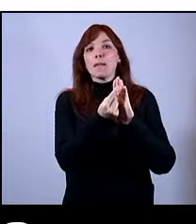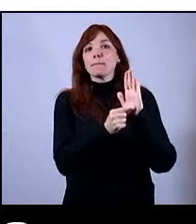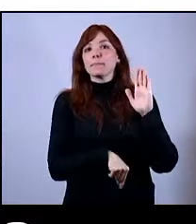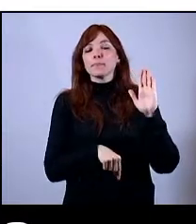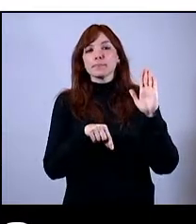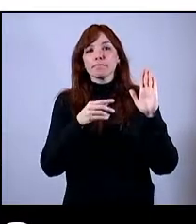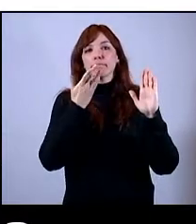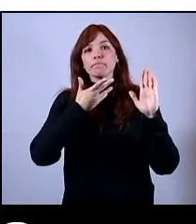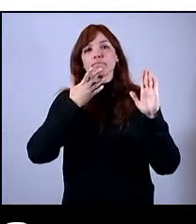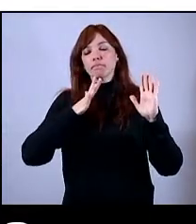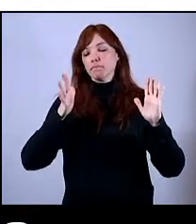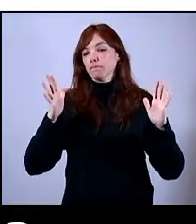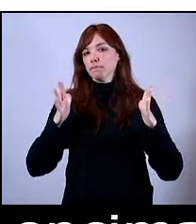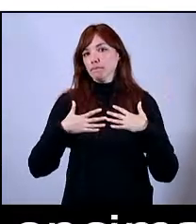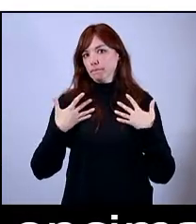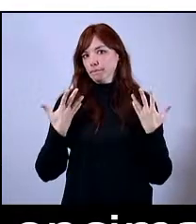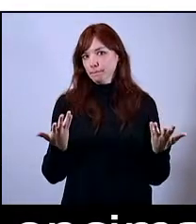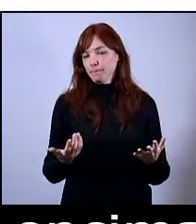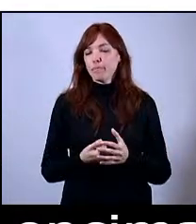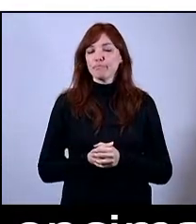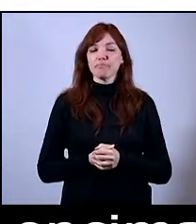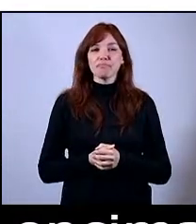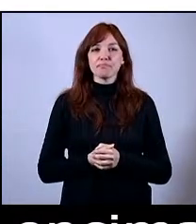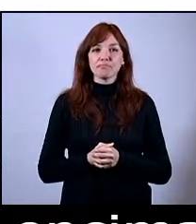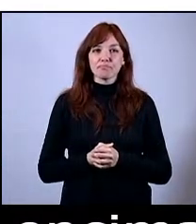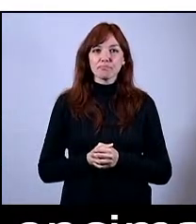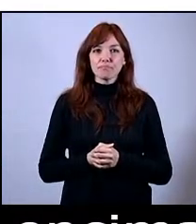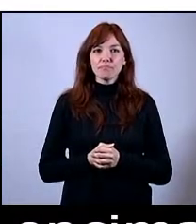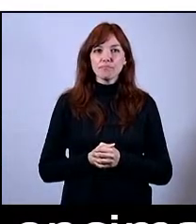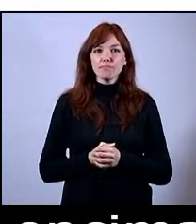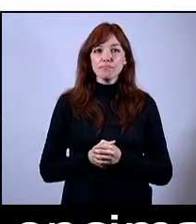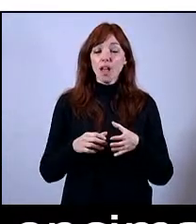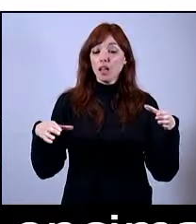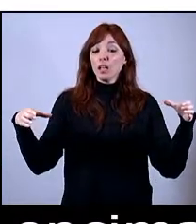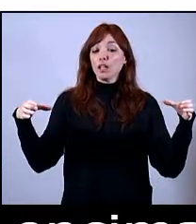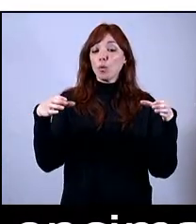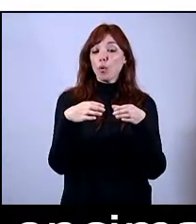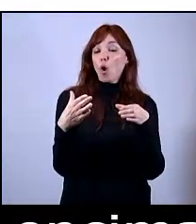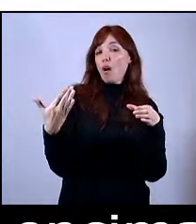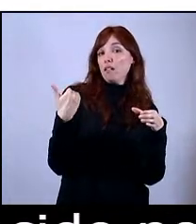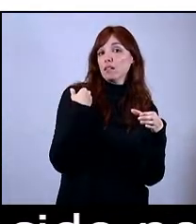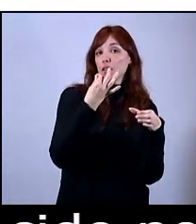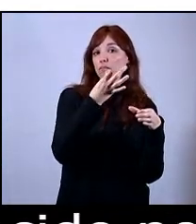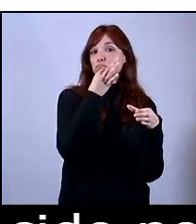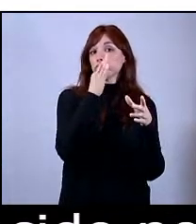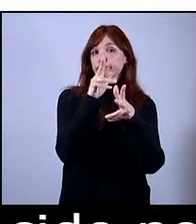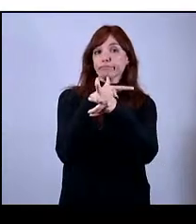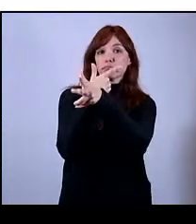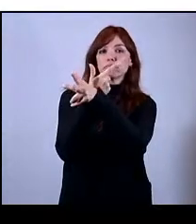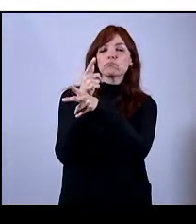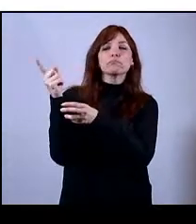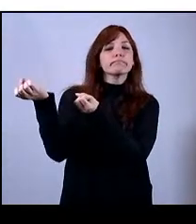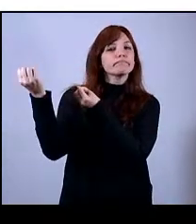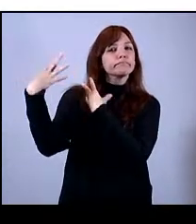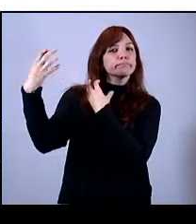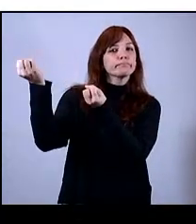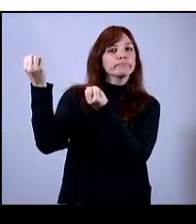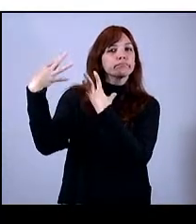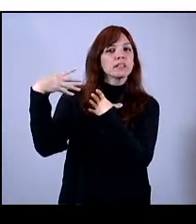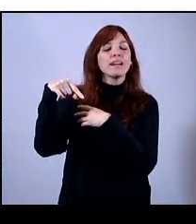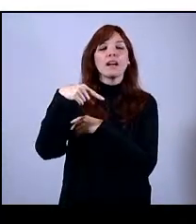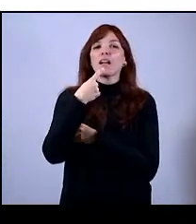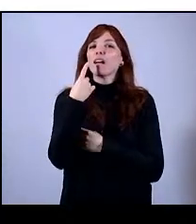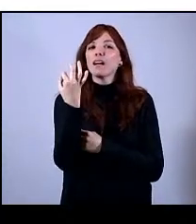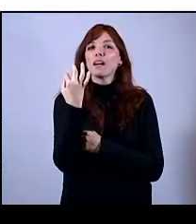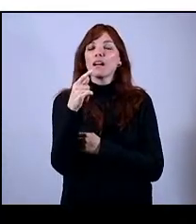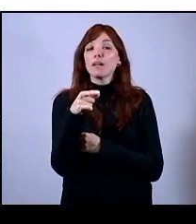hemos conocido por la prensa. En esta reunión que hemos tenido ayer por la tarde se nos ha informado